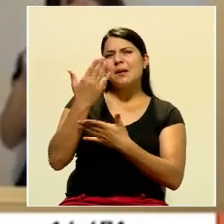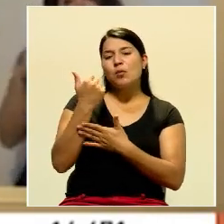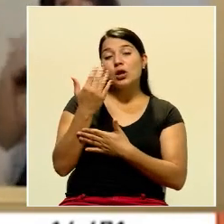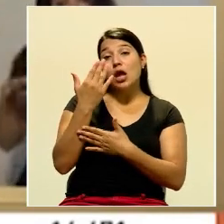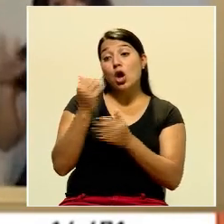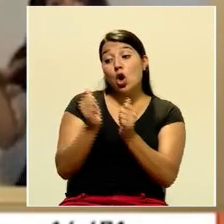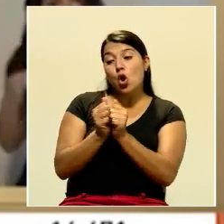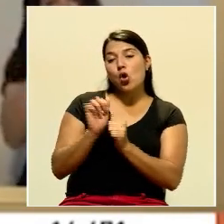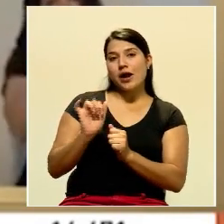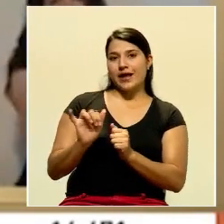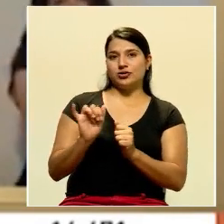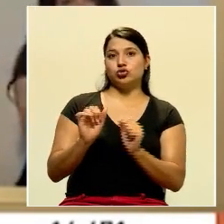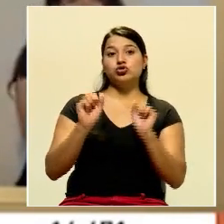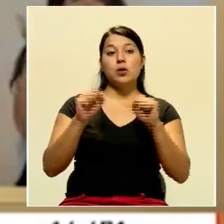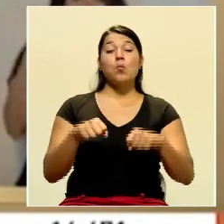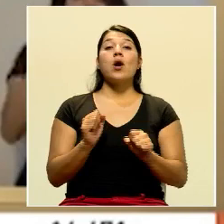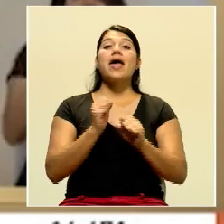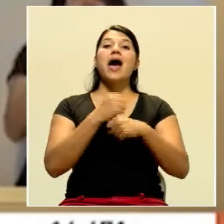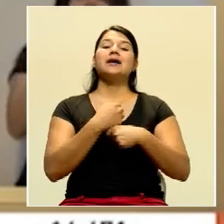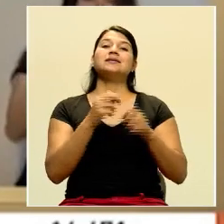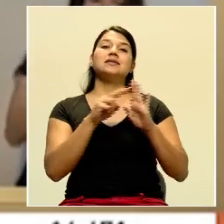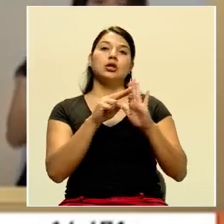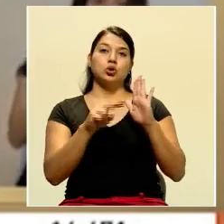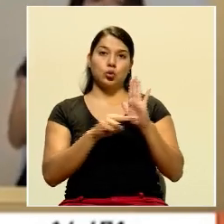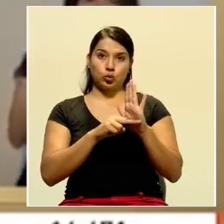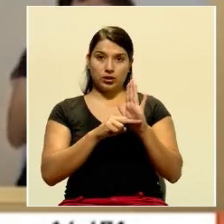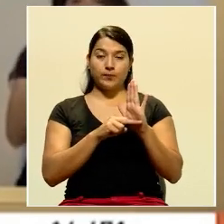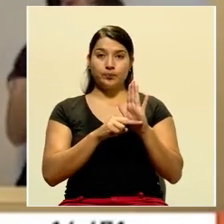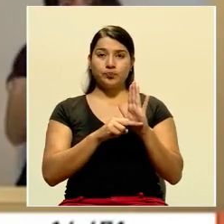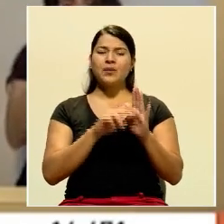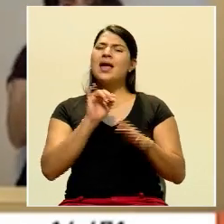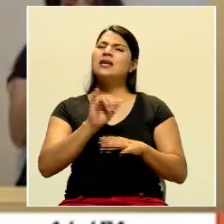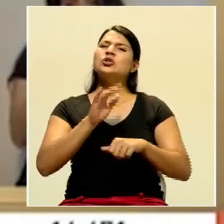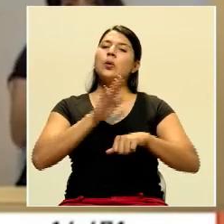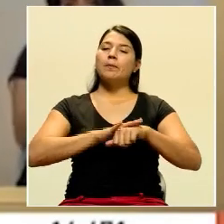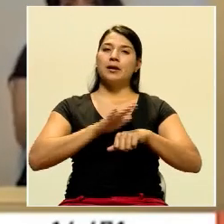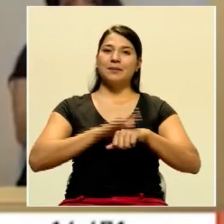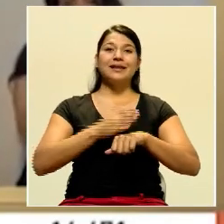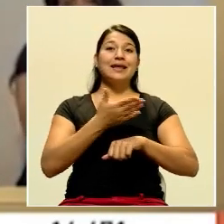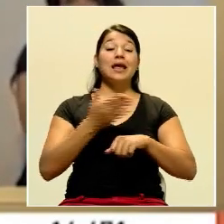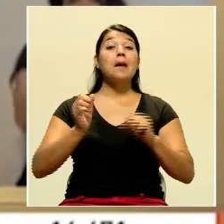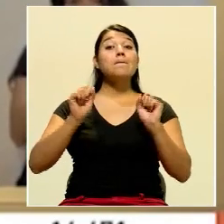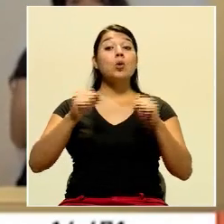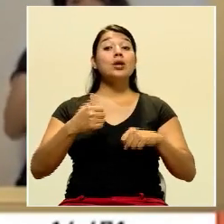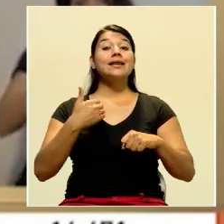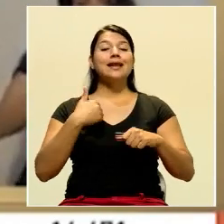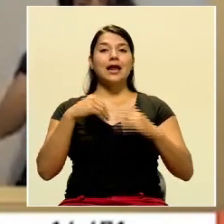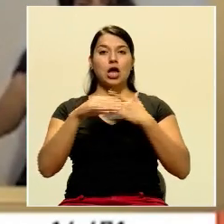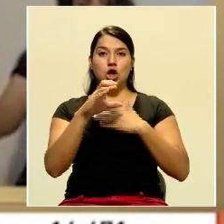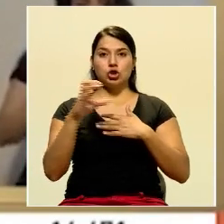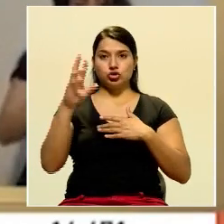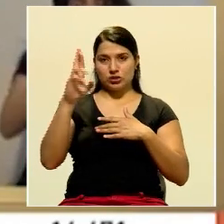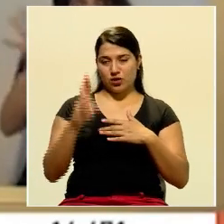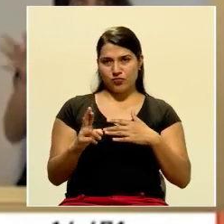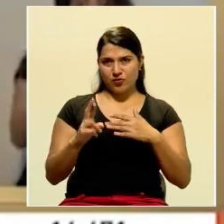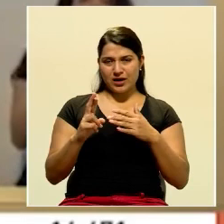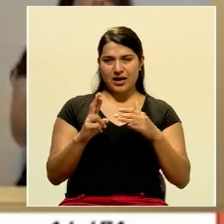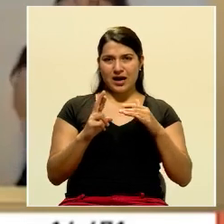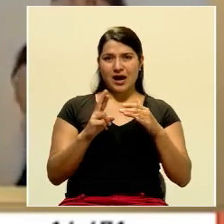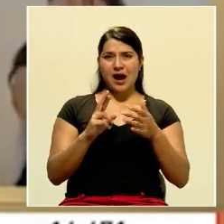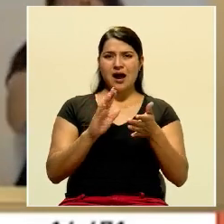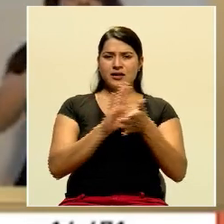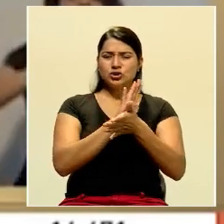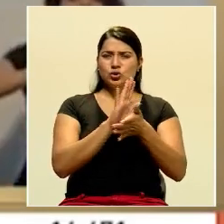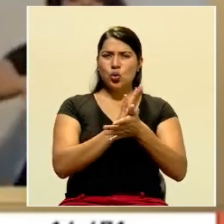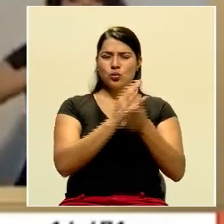se conforman lo que antes llamábamos las notas o las calificaciones. Eso nos va a permitir tener a nivel nacional un informe del nivel